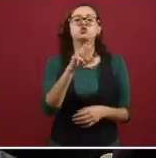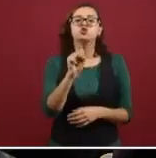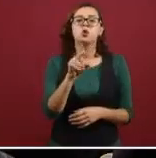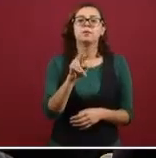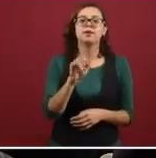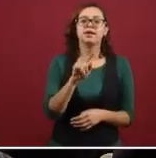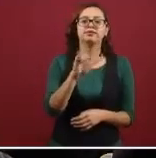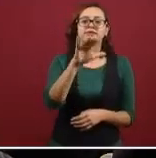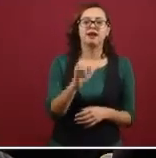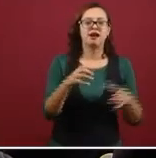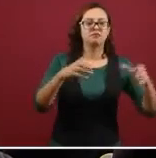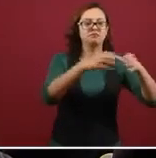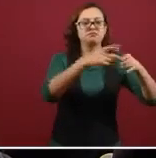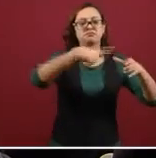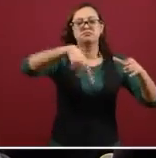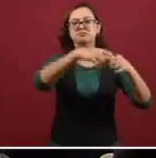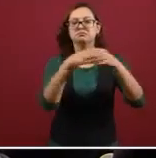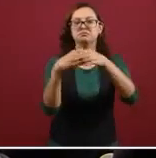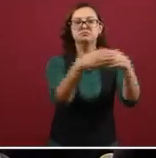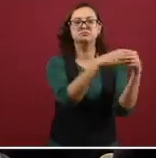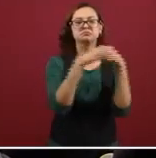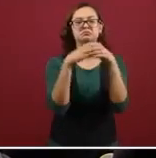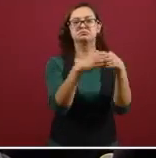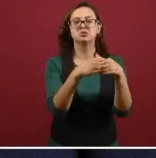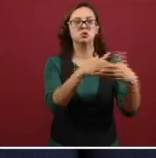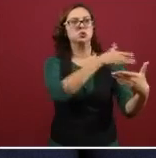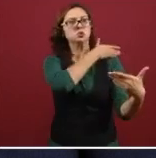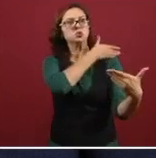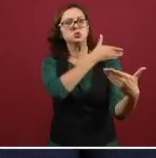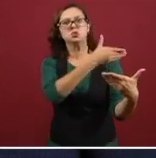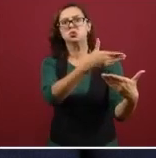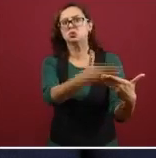cuando se derrumba el régimen.